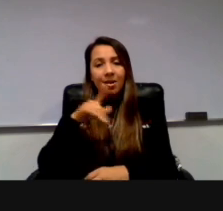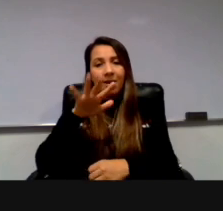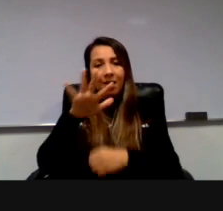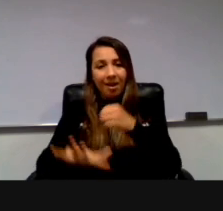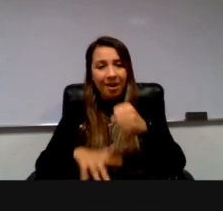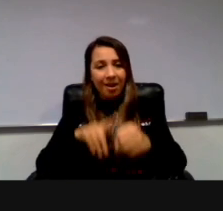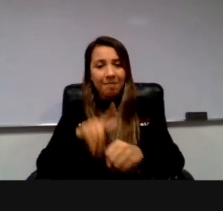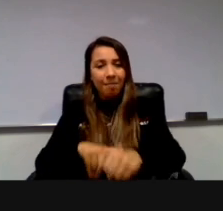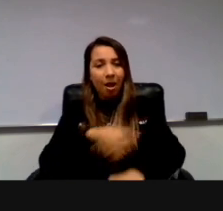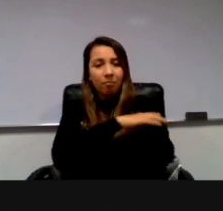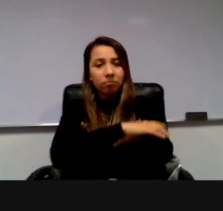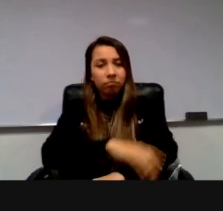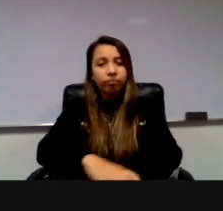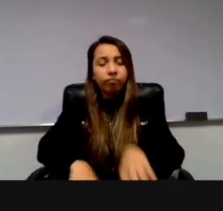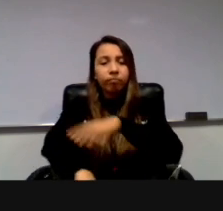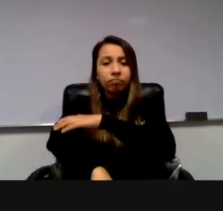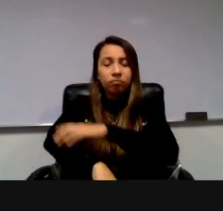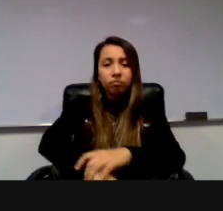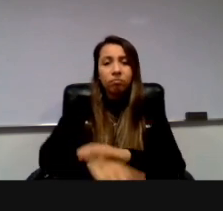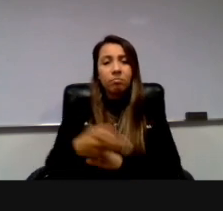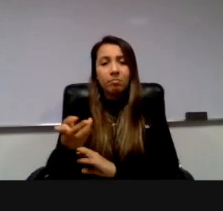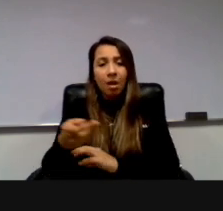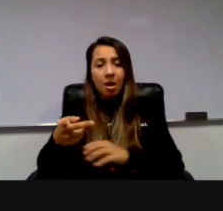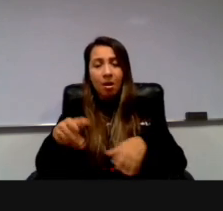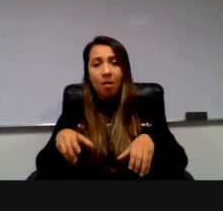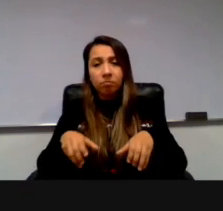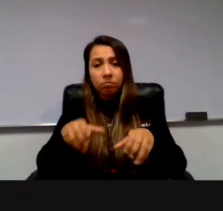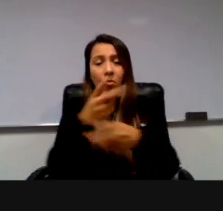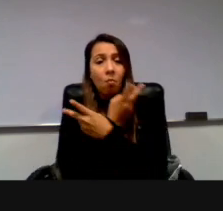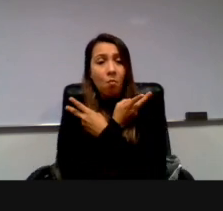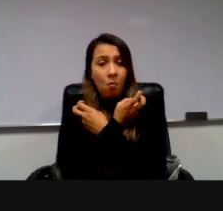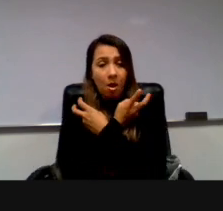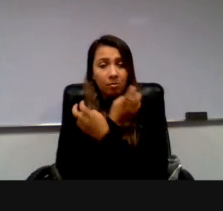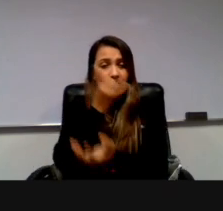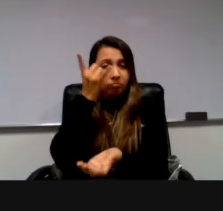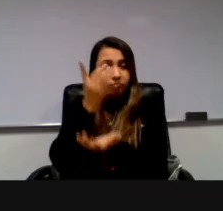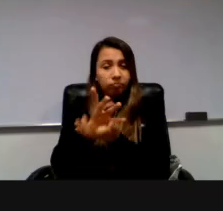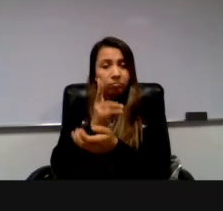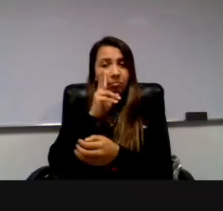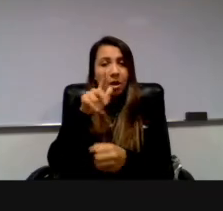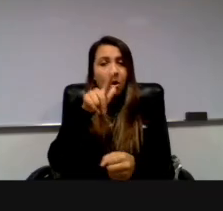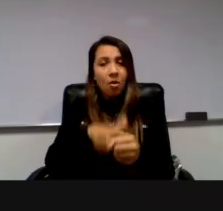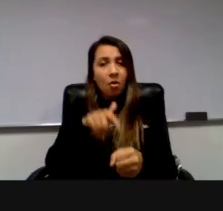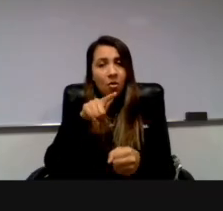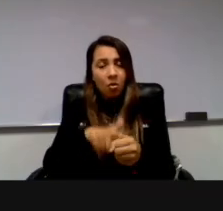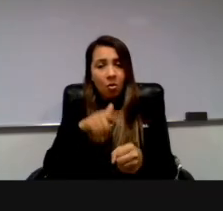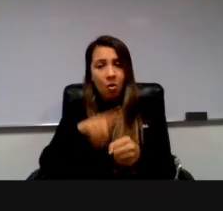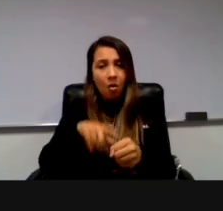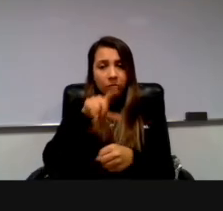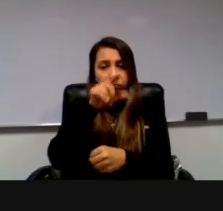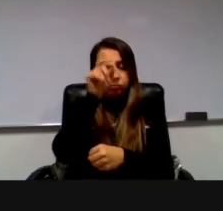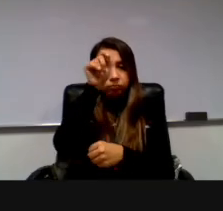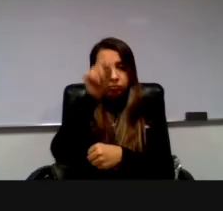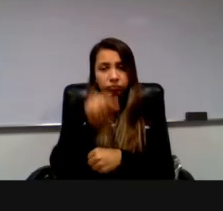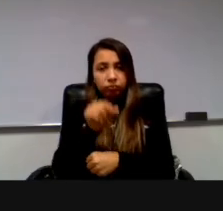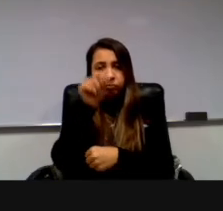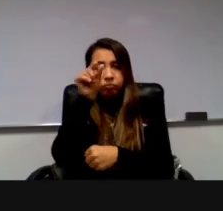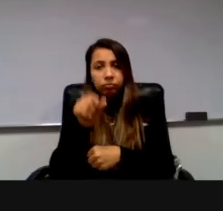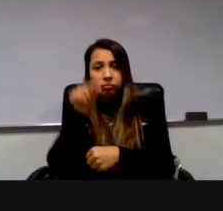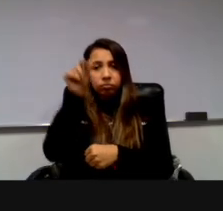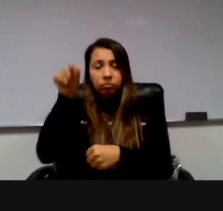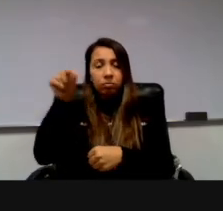vemos los huesos que conforman las extremidades, y los huesos están coloreados de